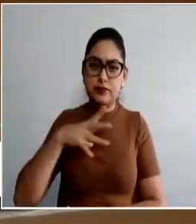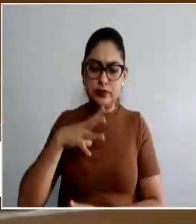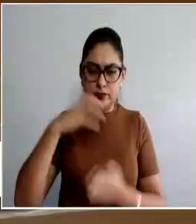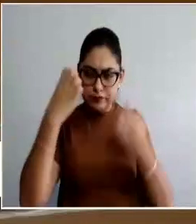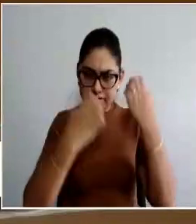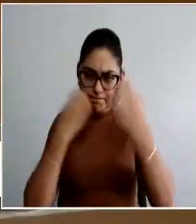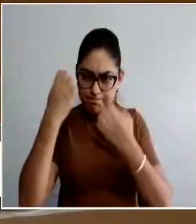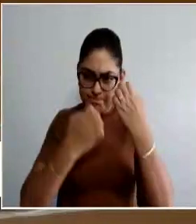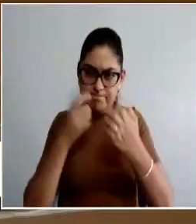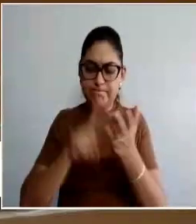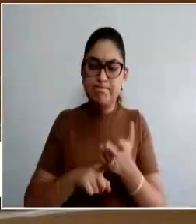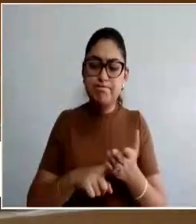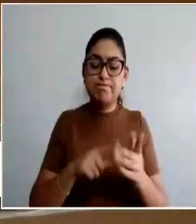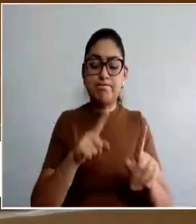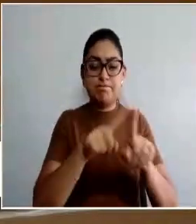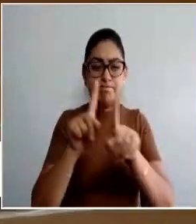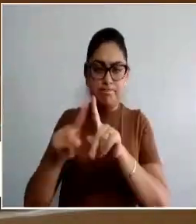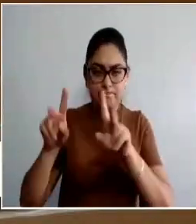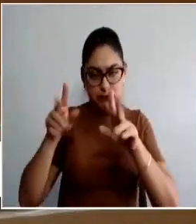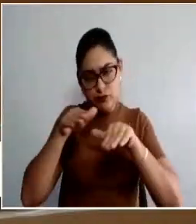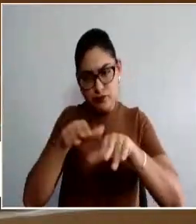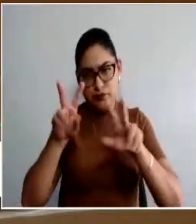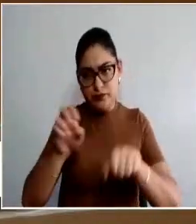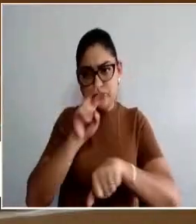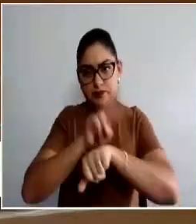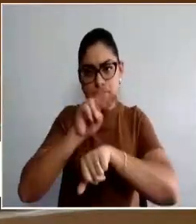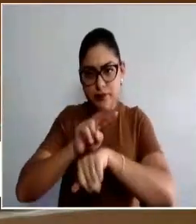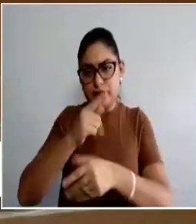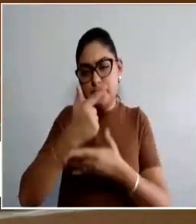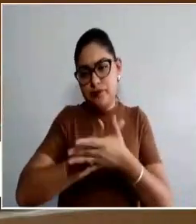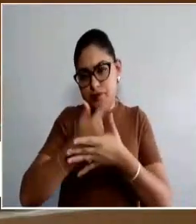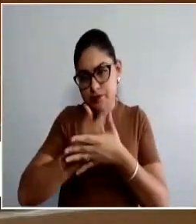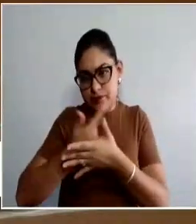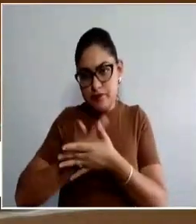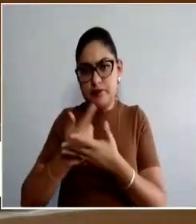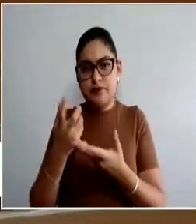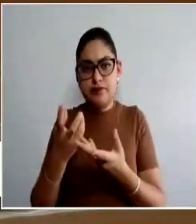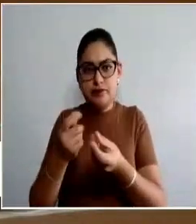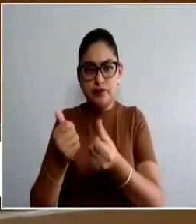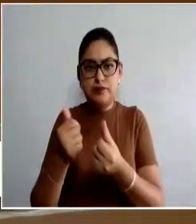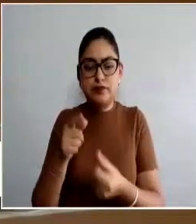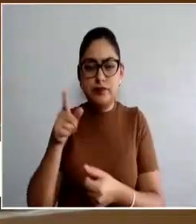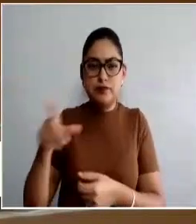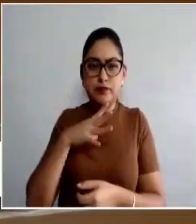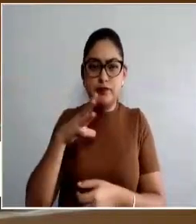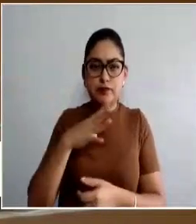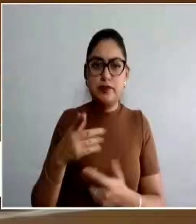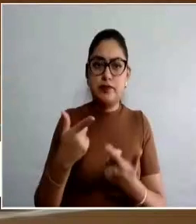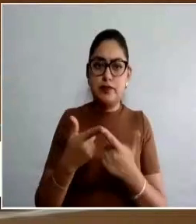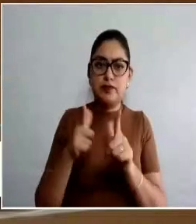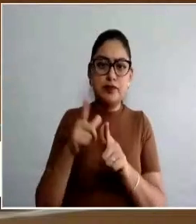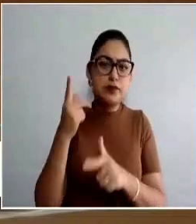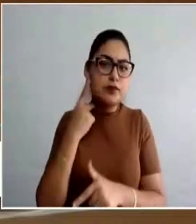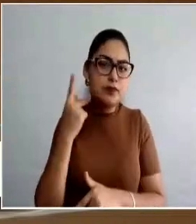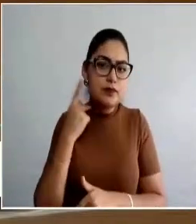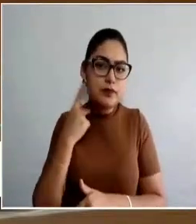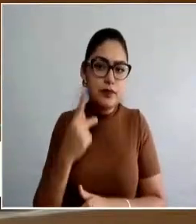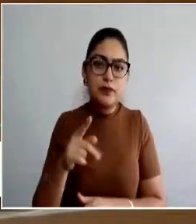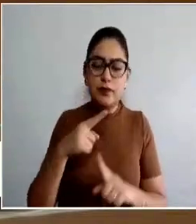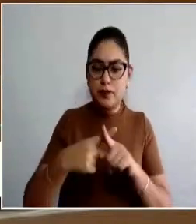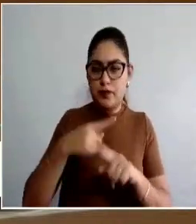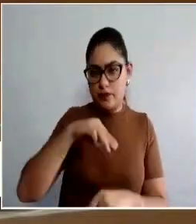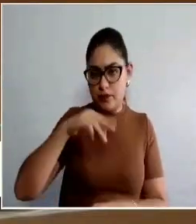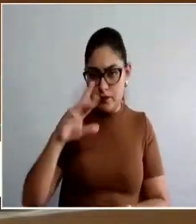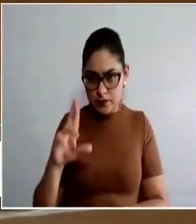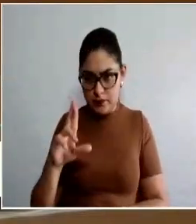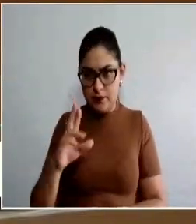fiscalización en específico respecto de una candidatura diputación Federal por el principio de mayoría relativa la consulta propone confirmar En la